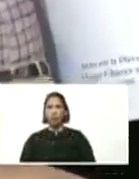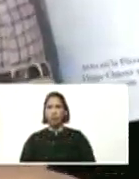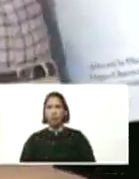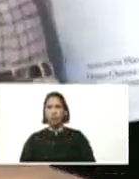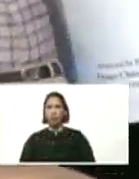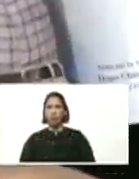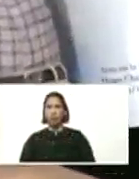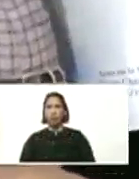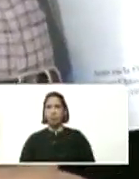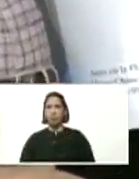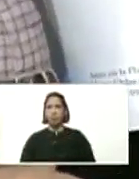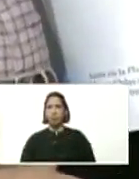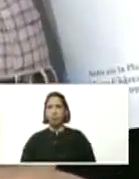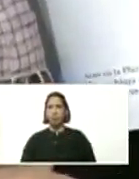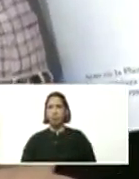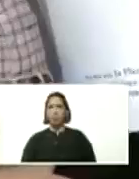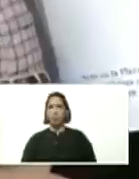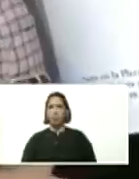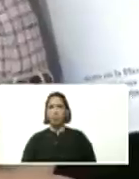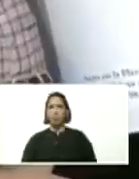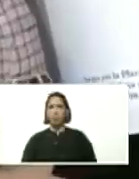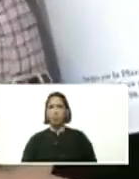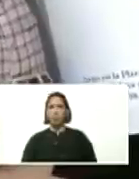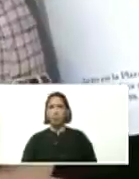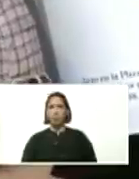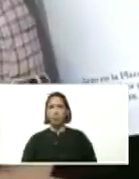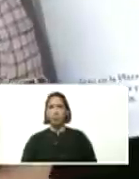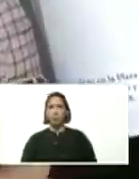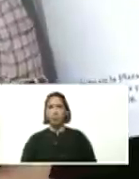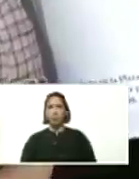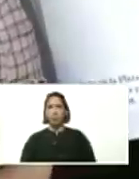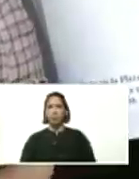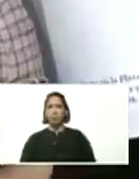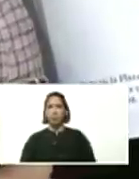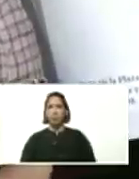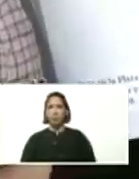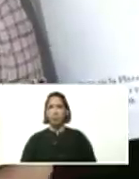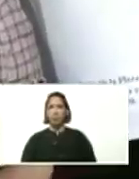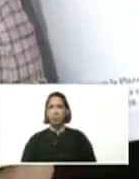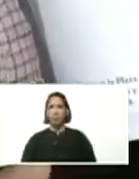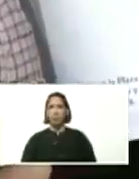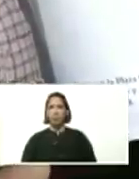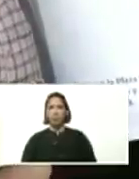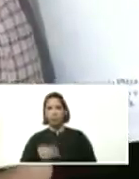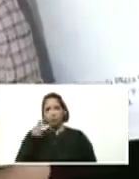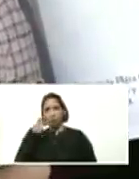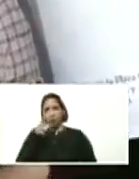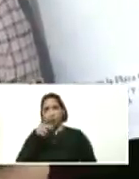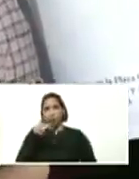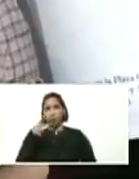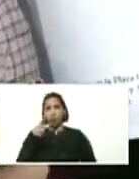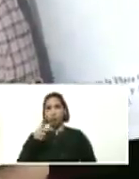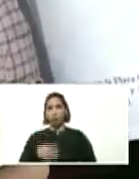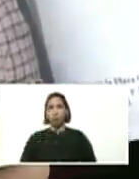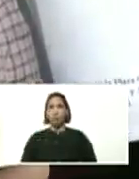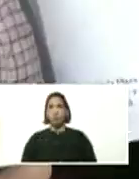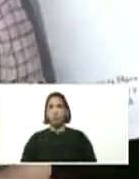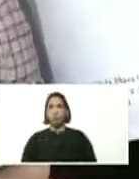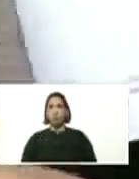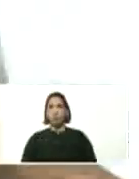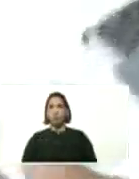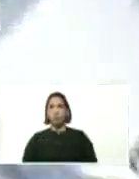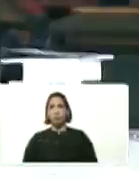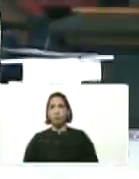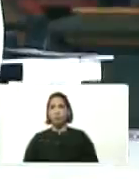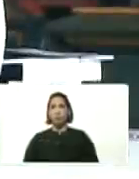¿vale? Encuadra bien. Ahí mira esta foto, ¿vale? Aristóbulo, mira. Fotos de Aristóbulo. Dios mío, qué gente tan